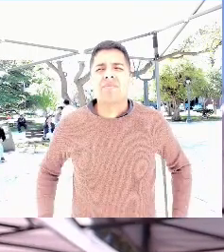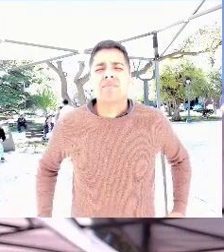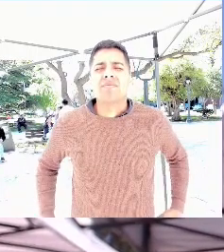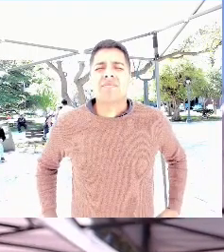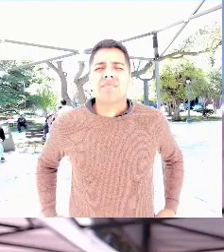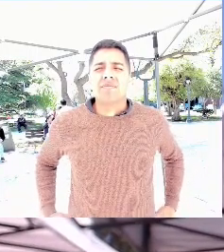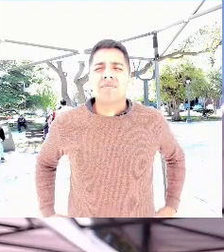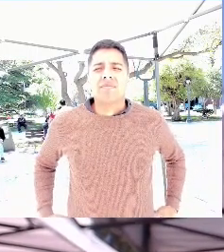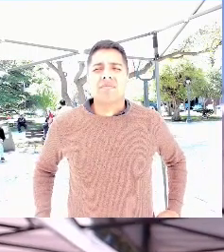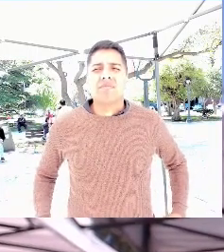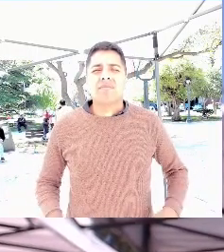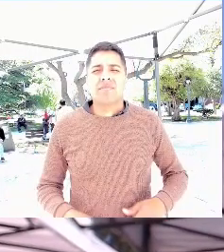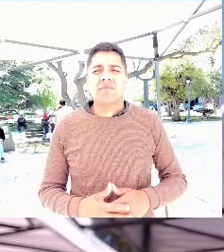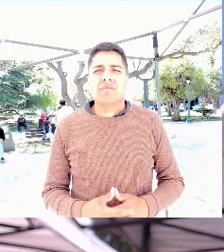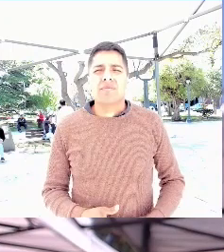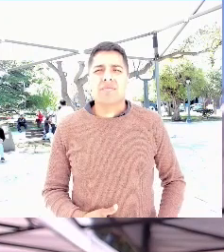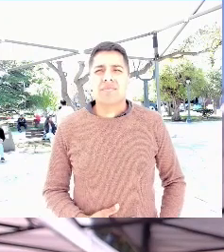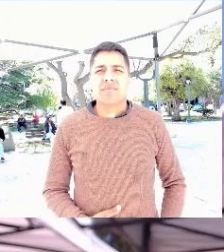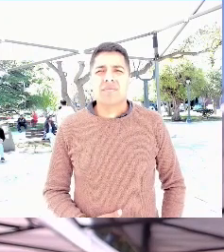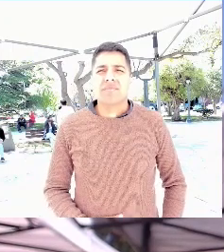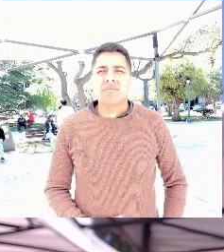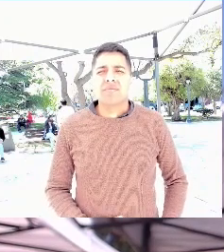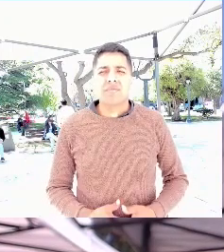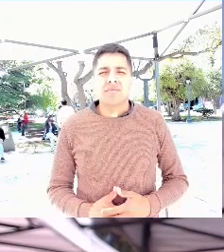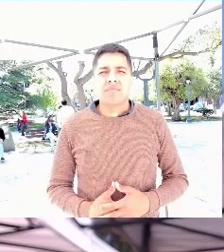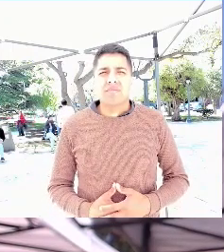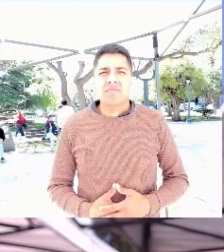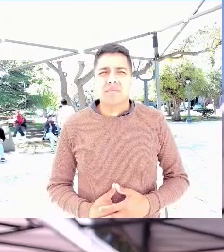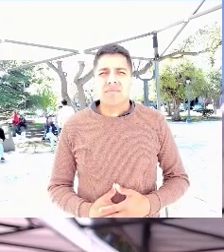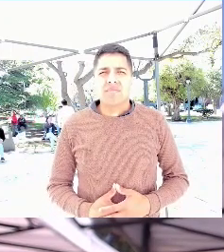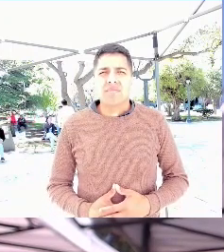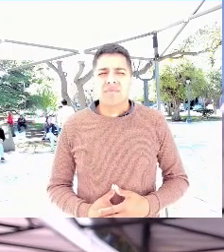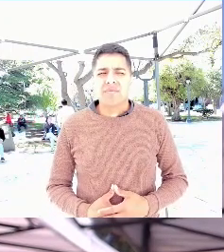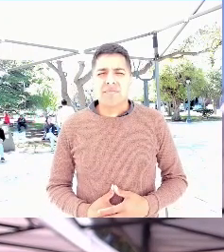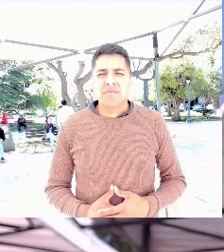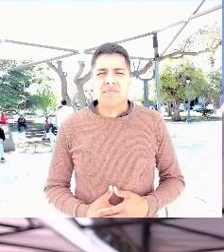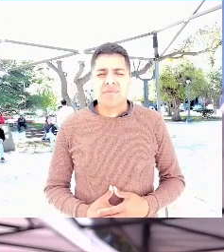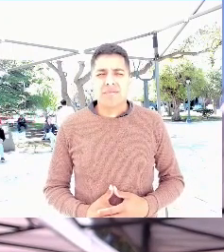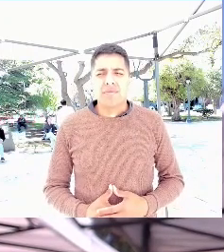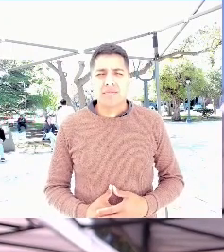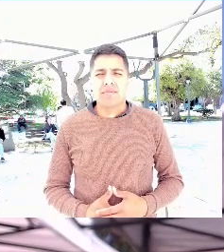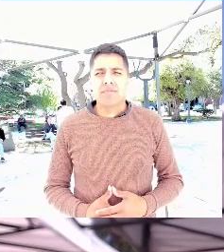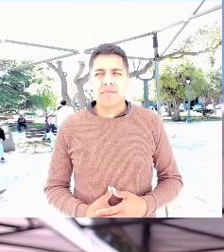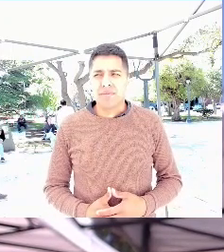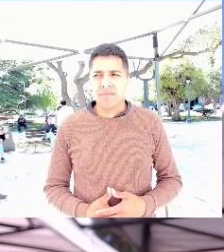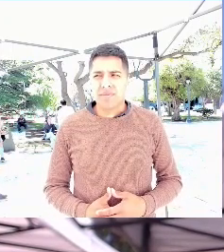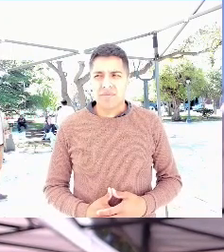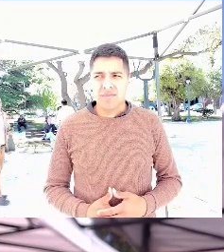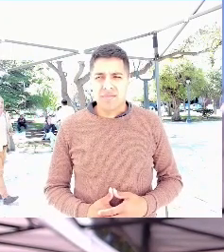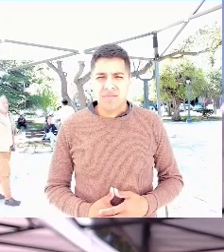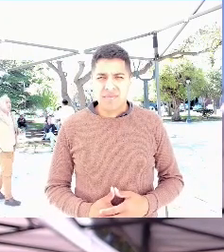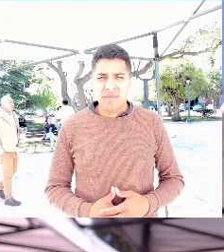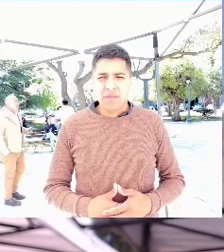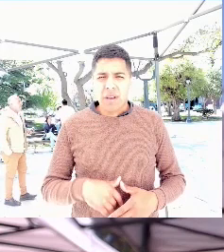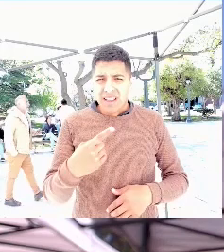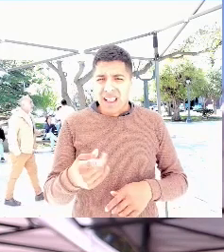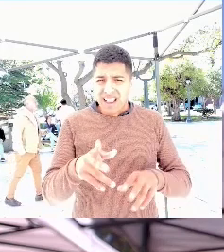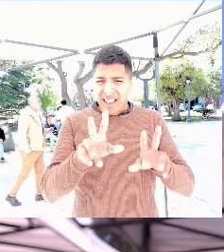acompañar las palabras que dijimos todos acá. Y después para referirme prácticamente el presupuesto.